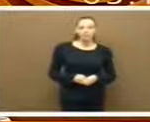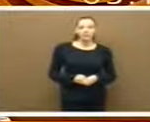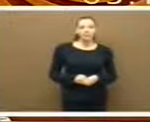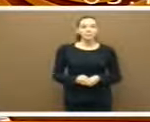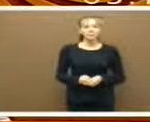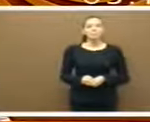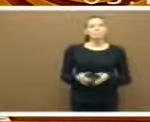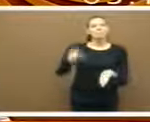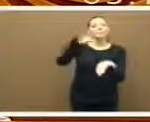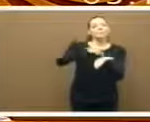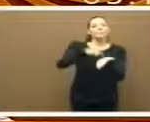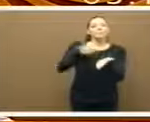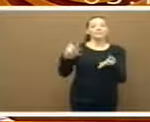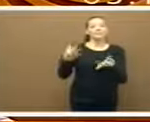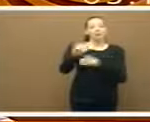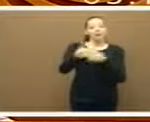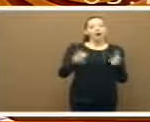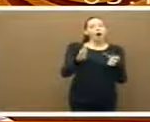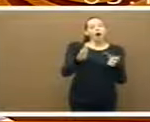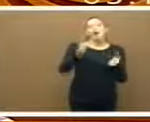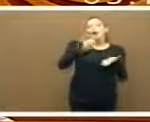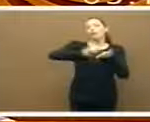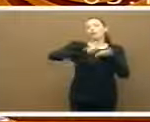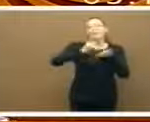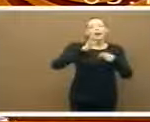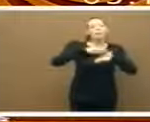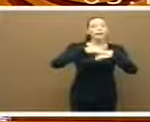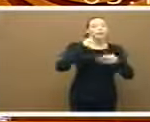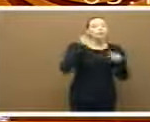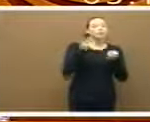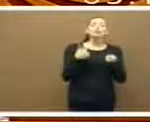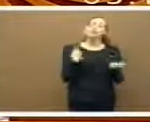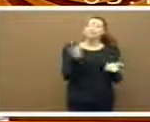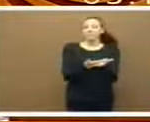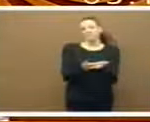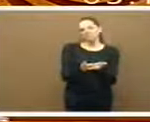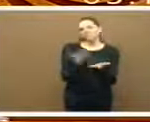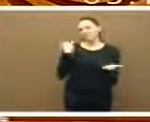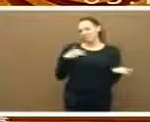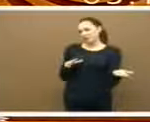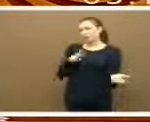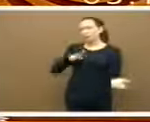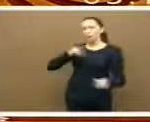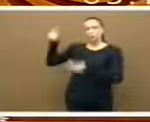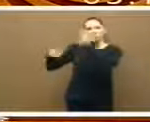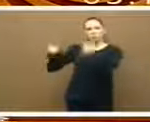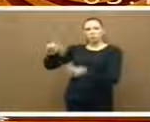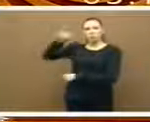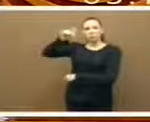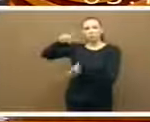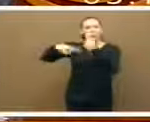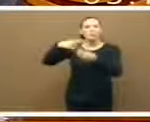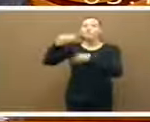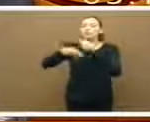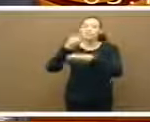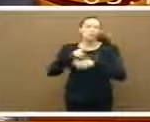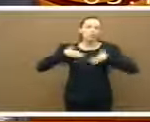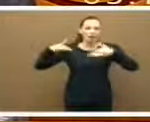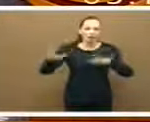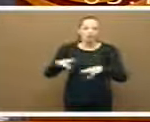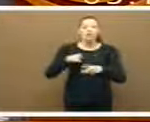oficina de control, porque ya está bien que con los presupuestos aquí se aprueben y después se haga lo que a ustedes les parece. Y lo segundo que